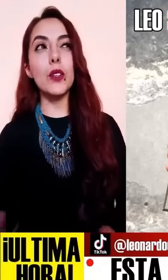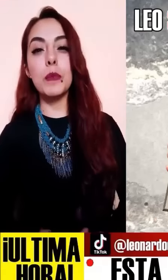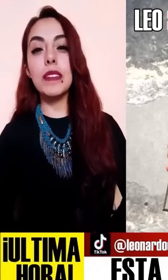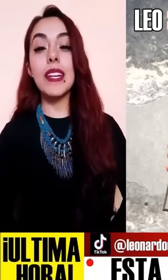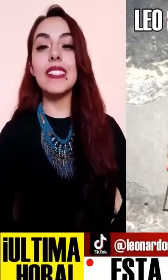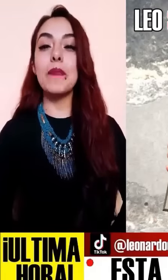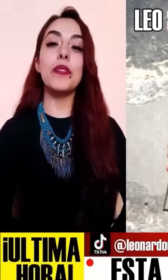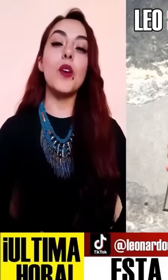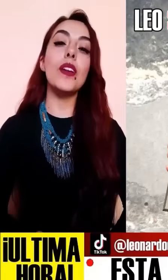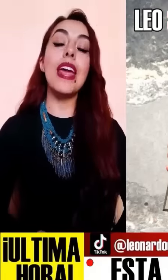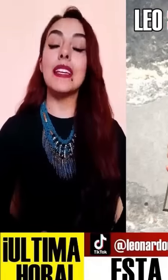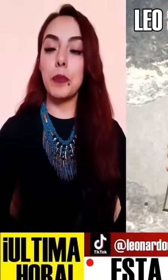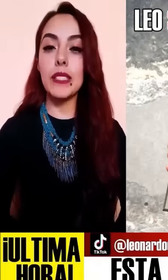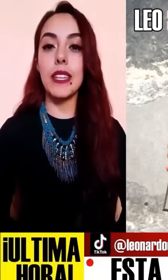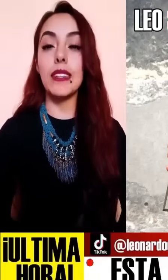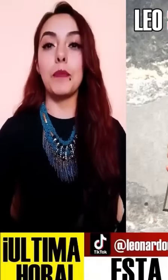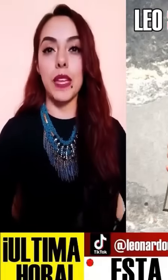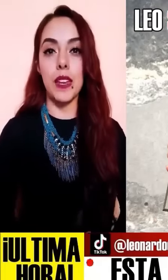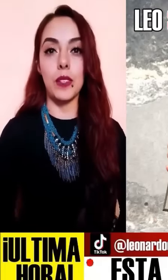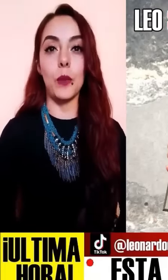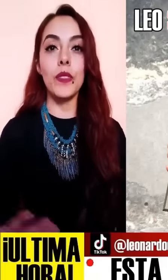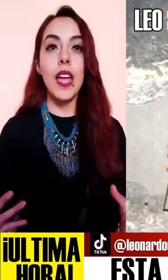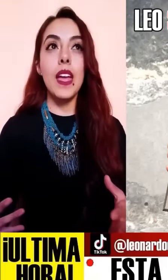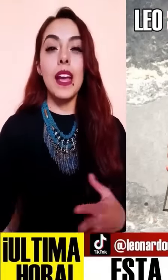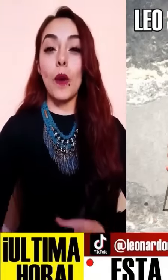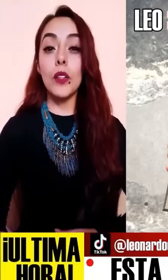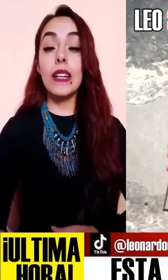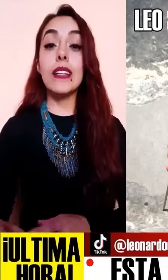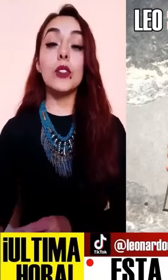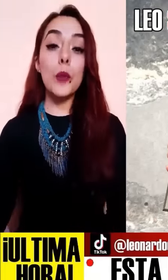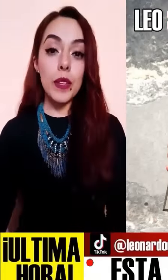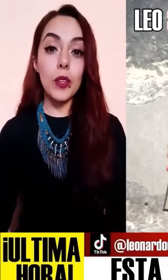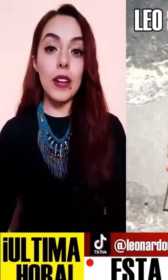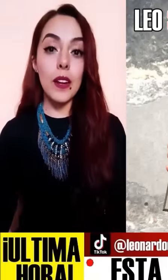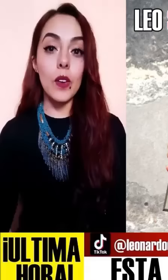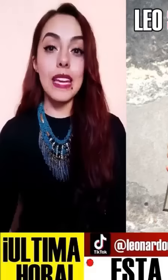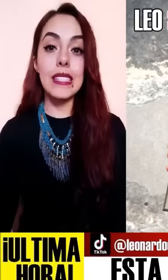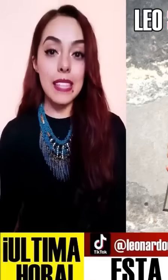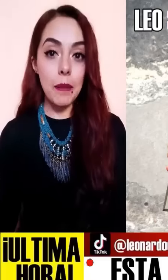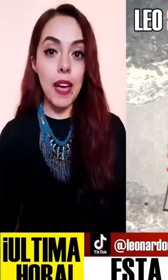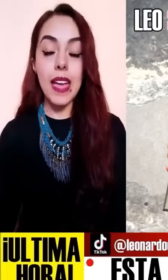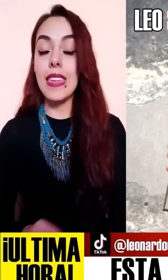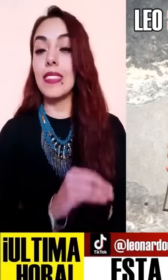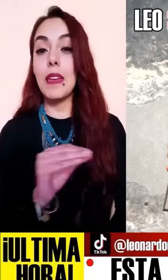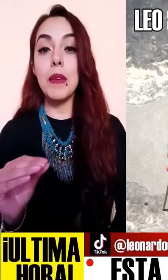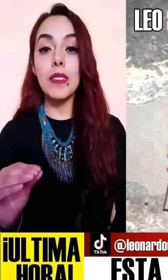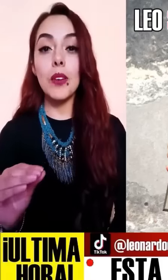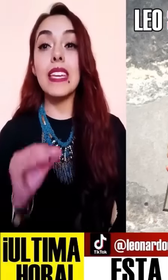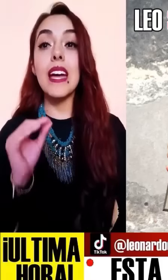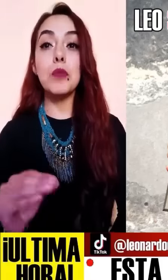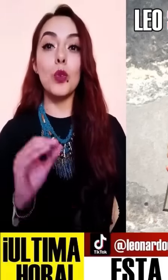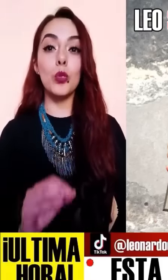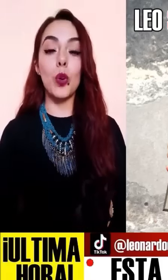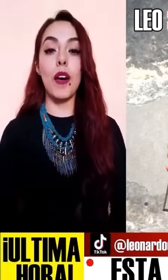del 2013 con el expresidente Peña Nieto, cuando el sector petrolero estaba en tremendo